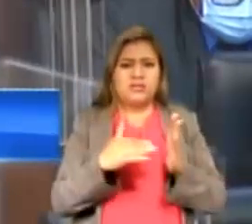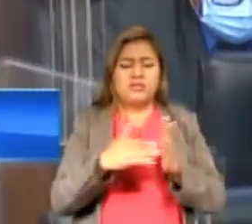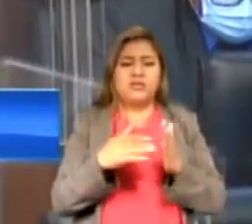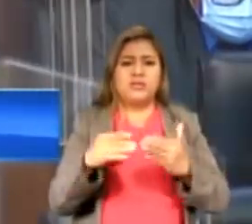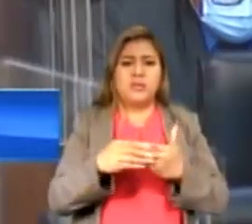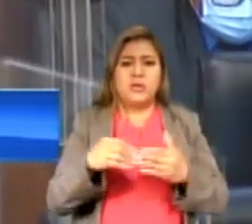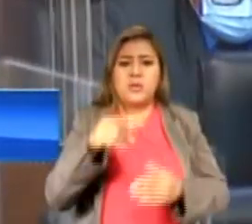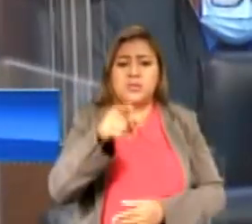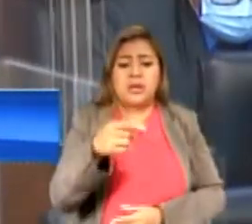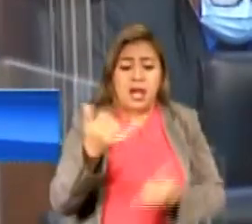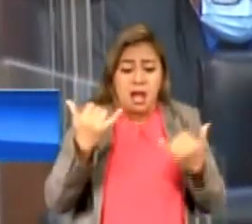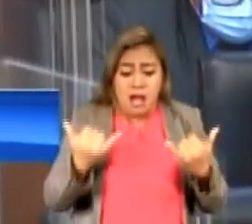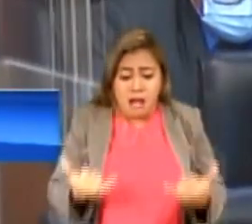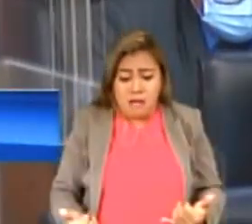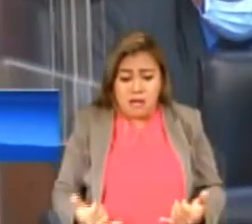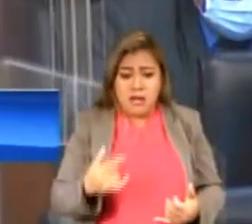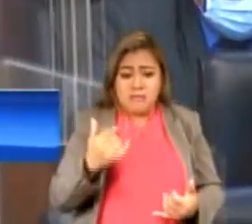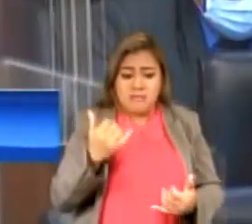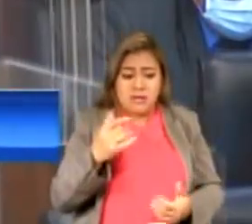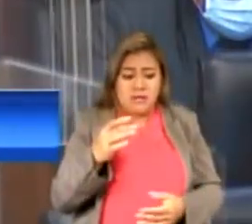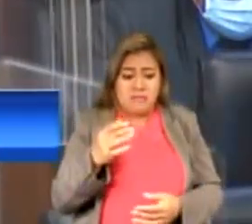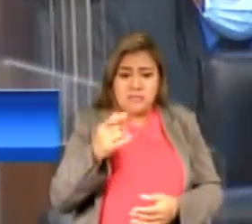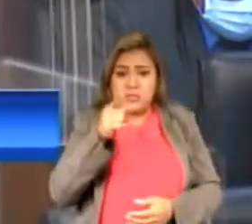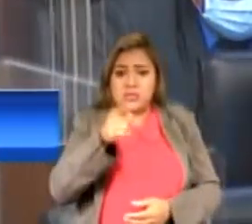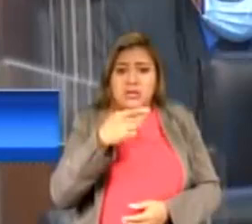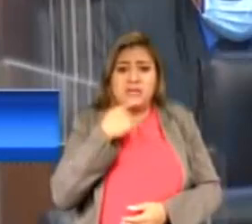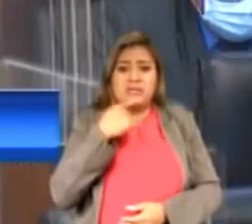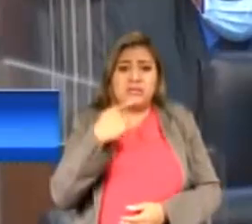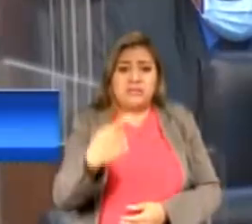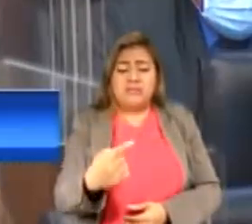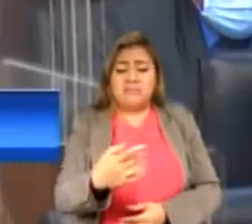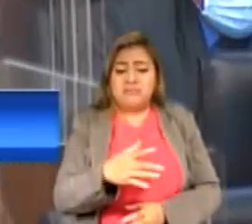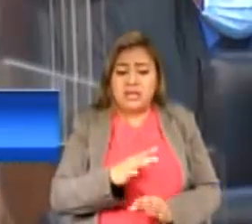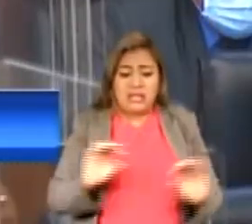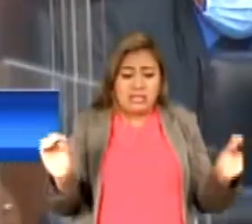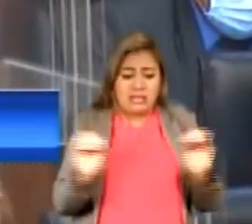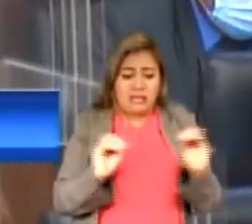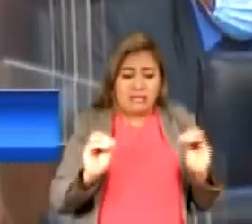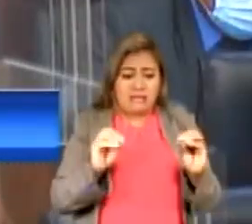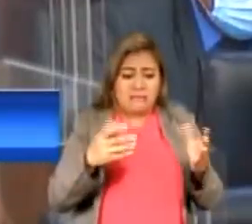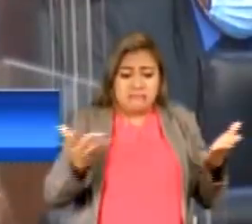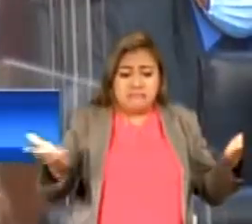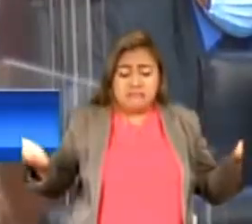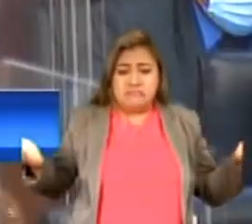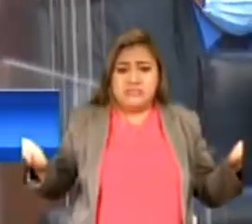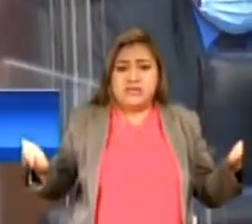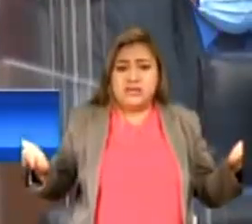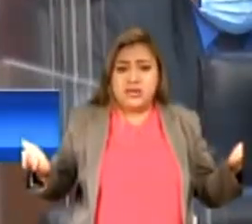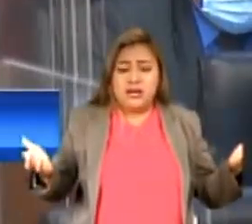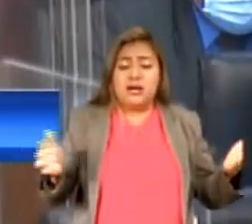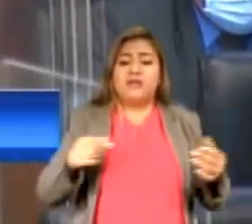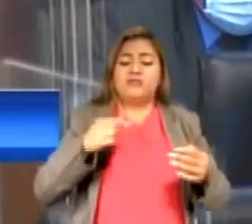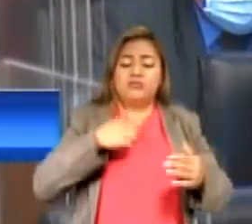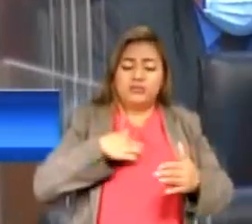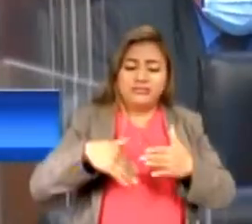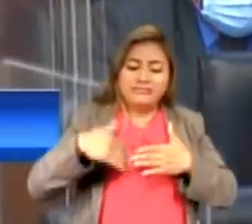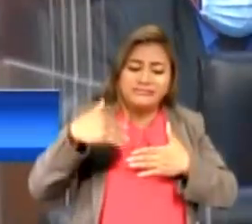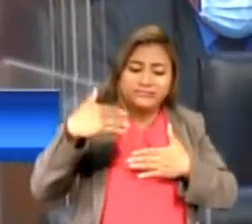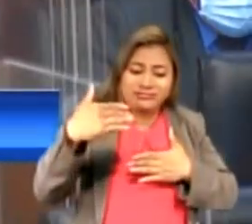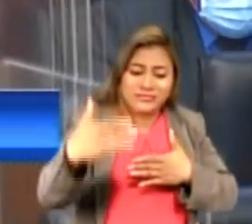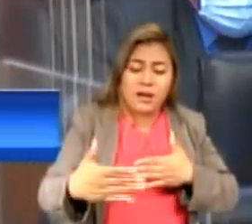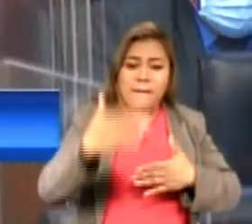la fecha no ha puesto ni una sola denuncia. Pero voy a ir más allá, porque